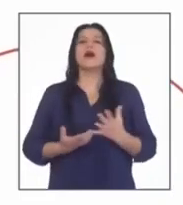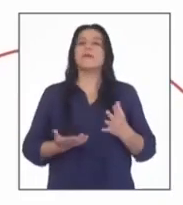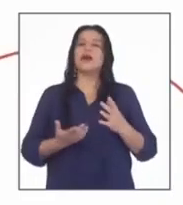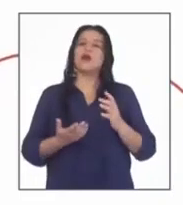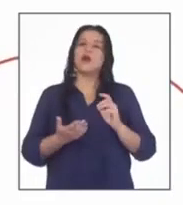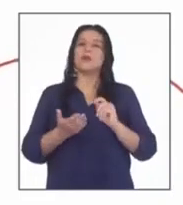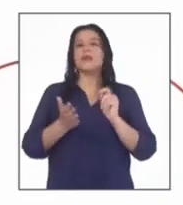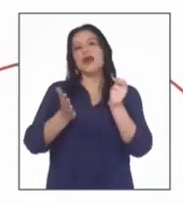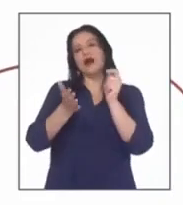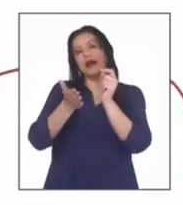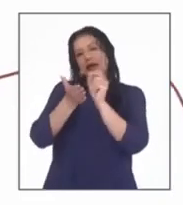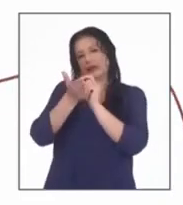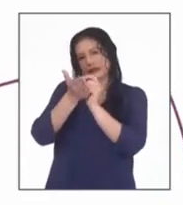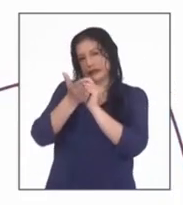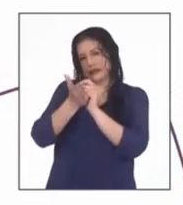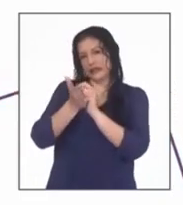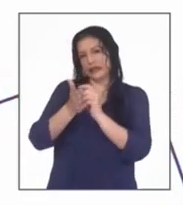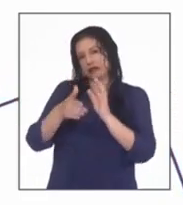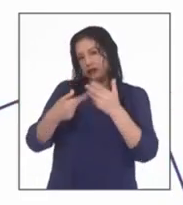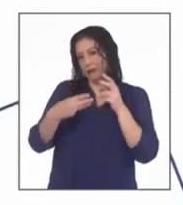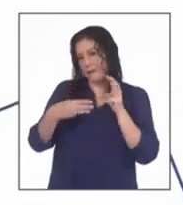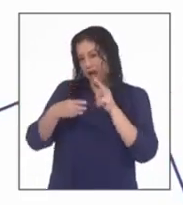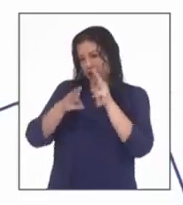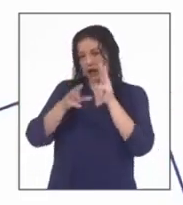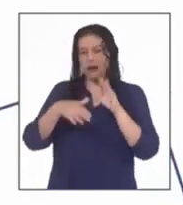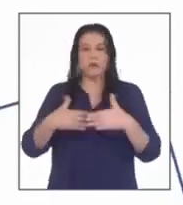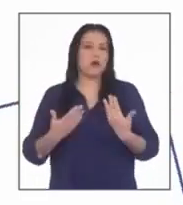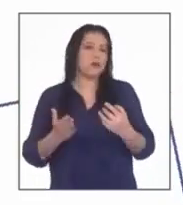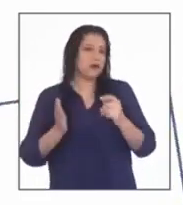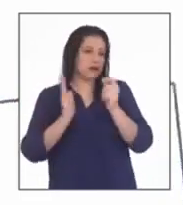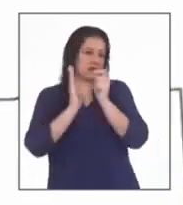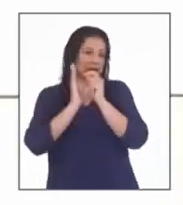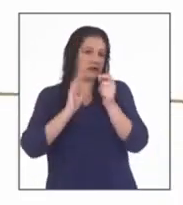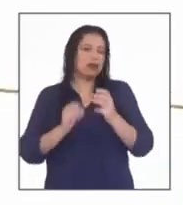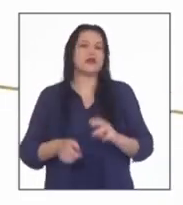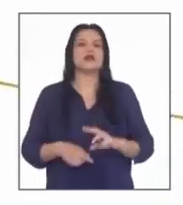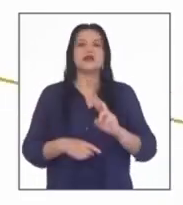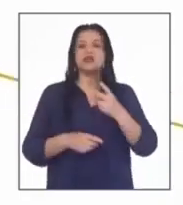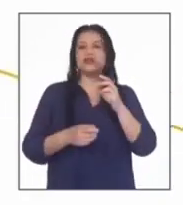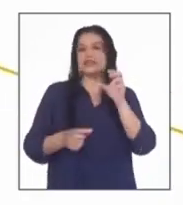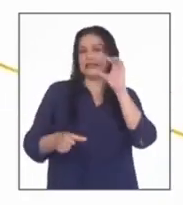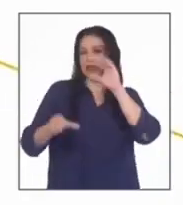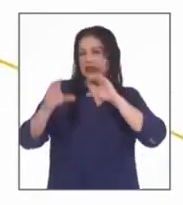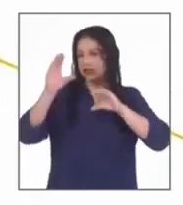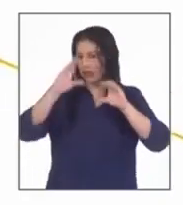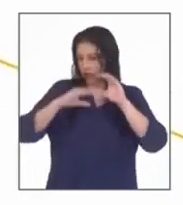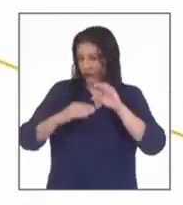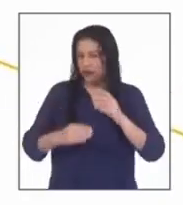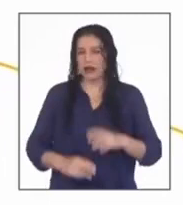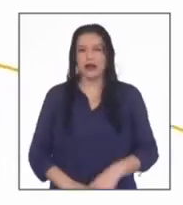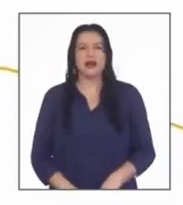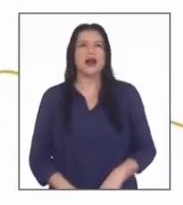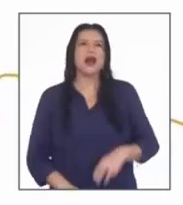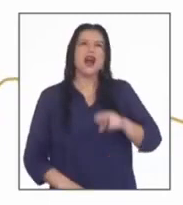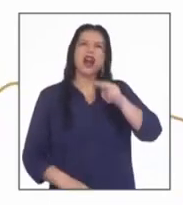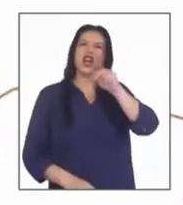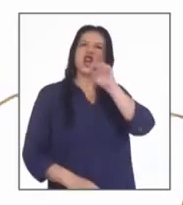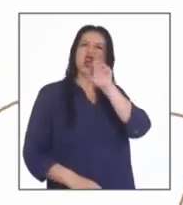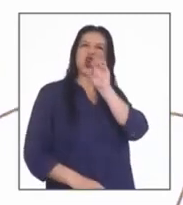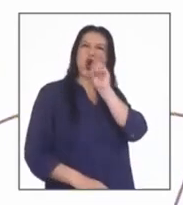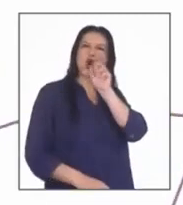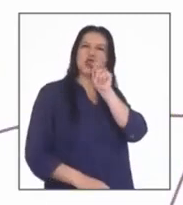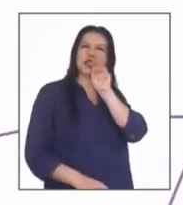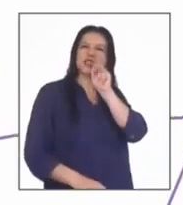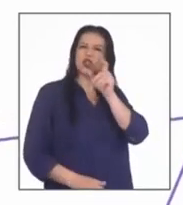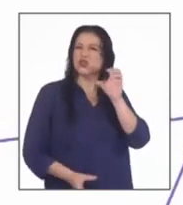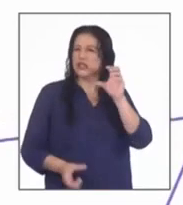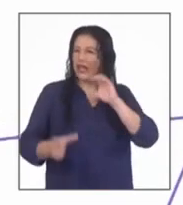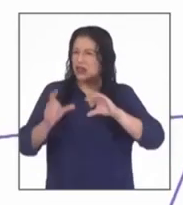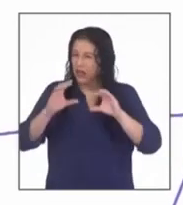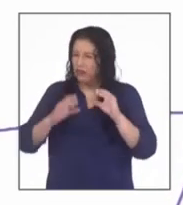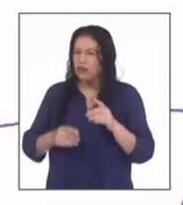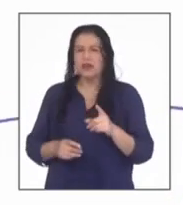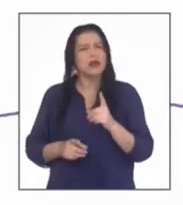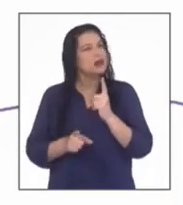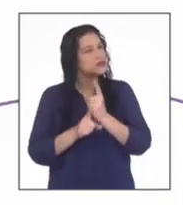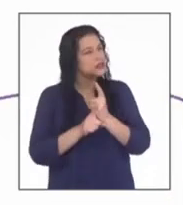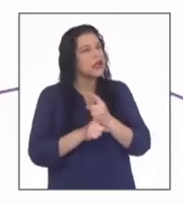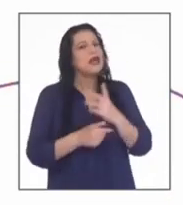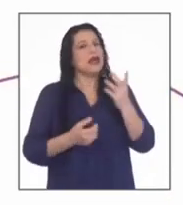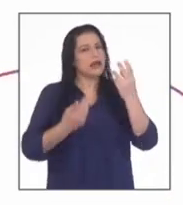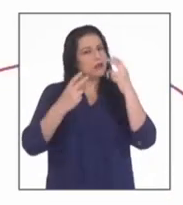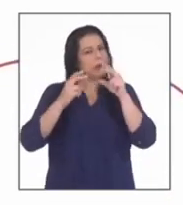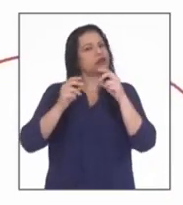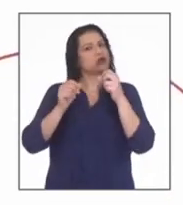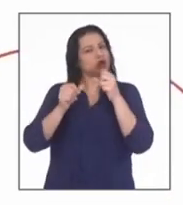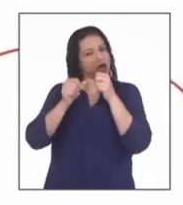escrito de esa forma podemos decir que está escrito en notación científica. ¿Notación científica? Ya hemos visto que un